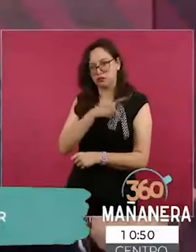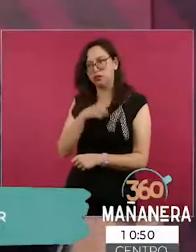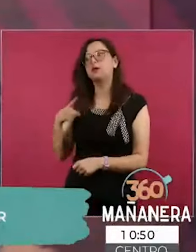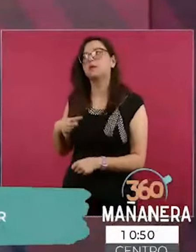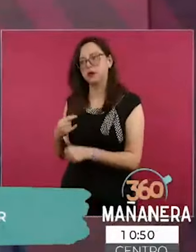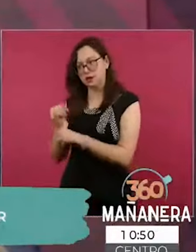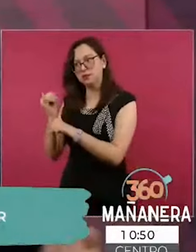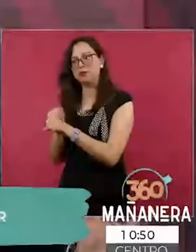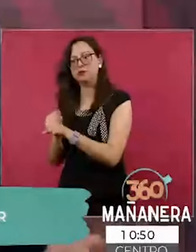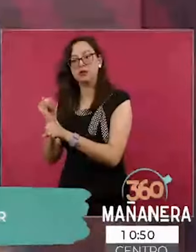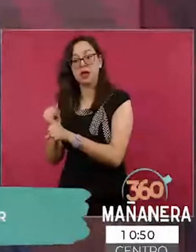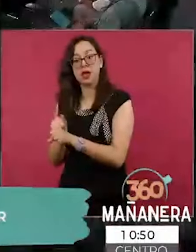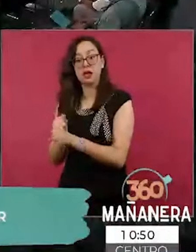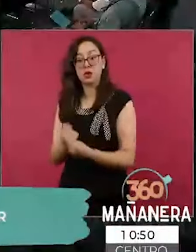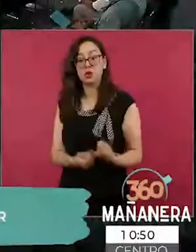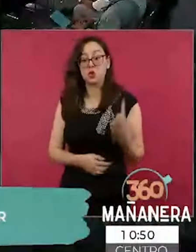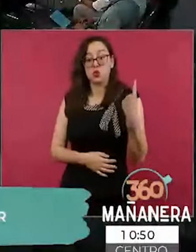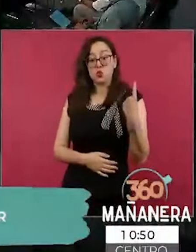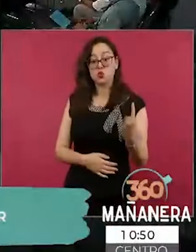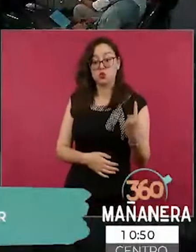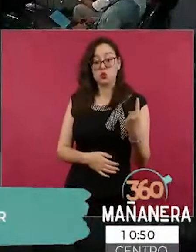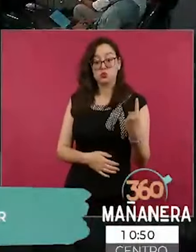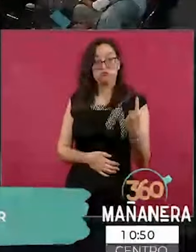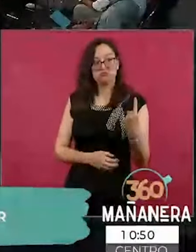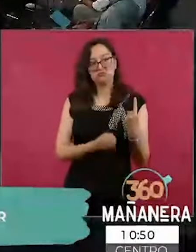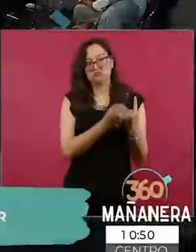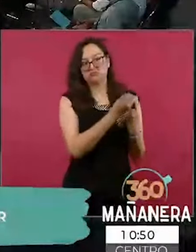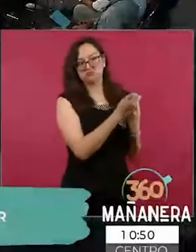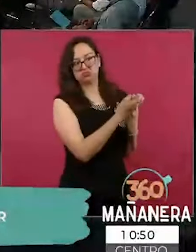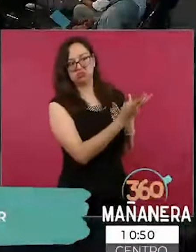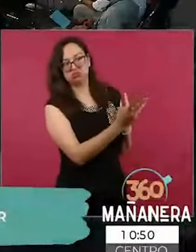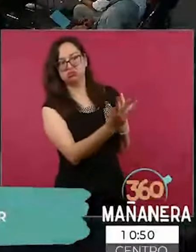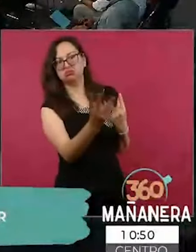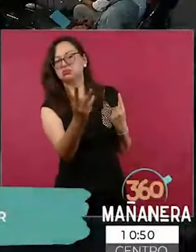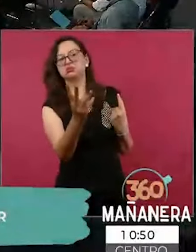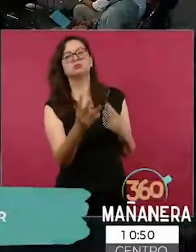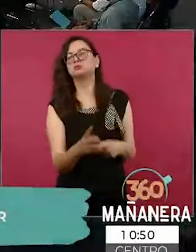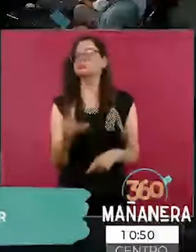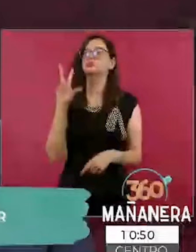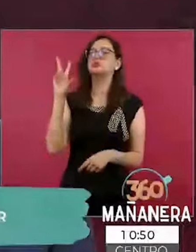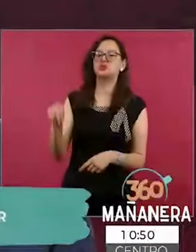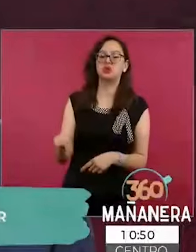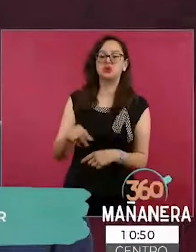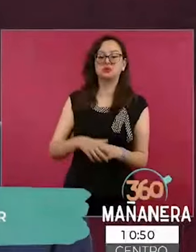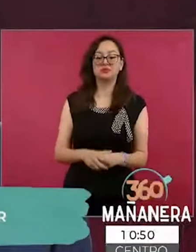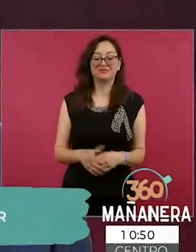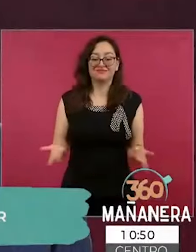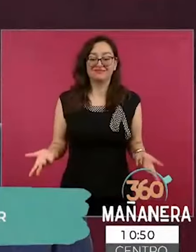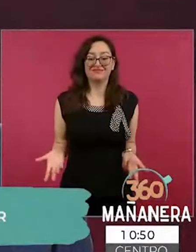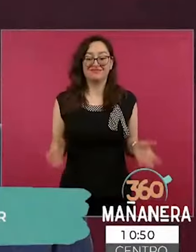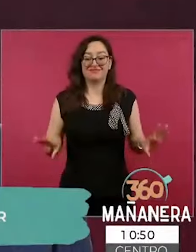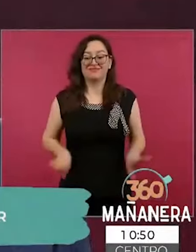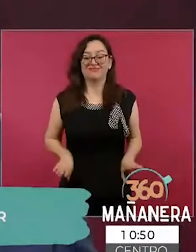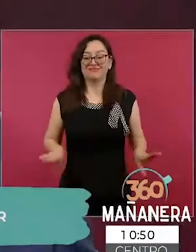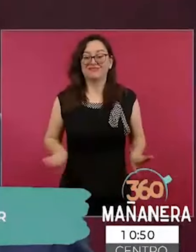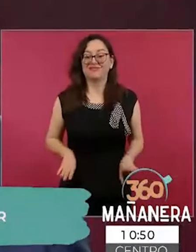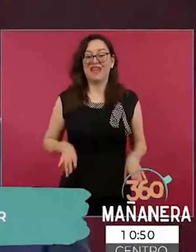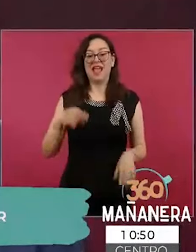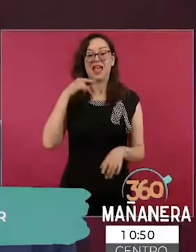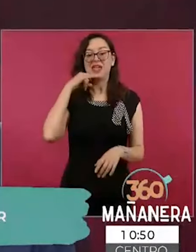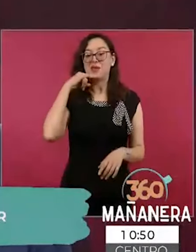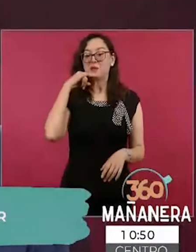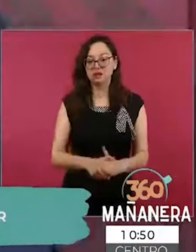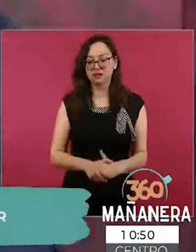que son muy hipócritas esa es su doctrina la